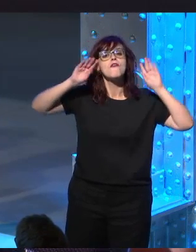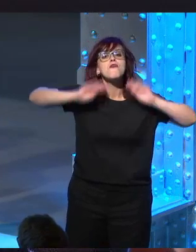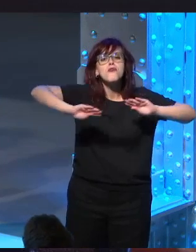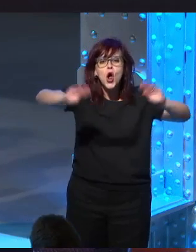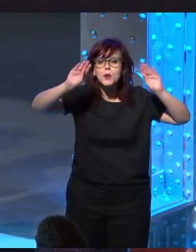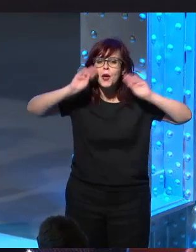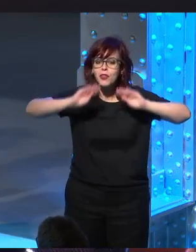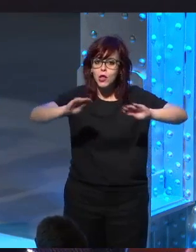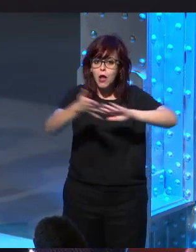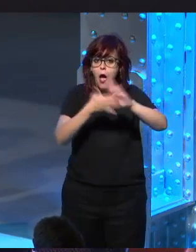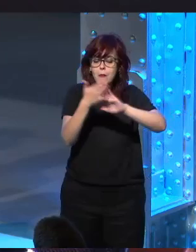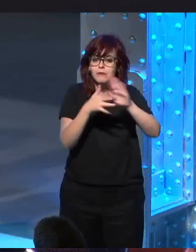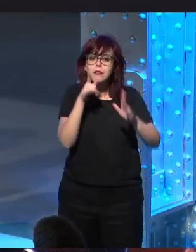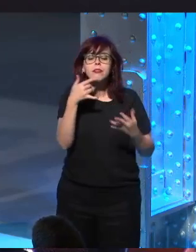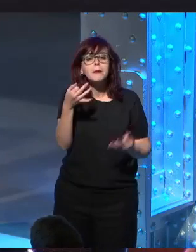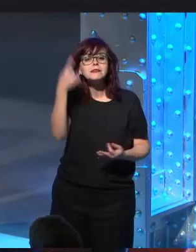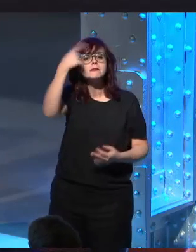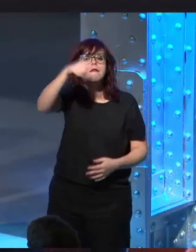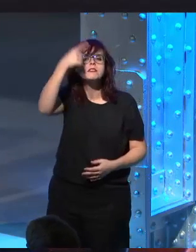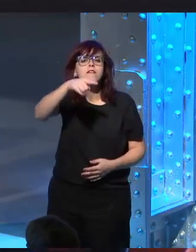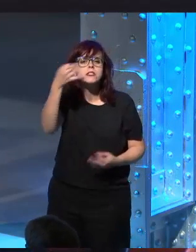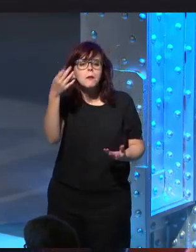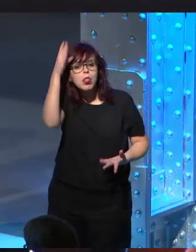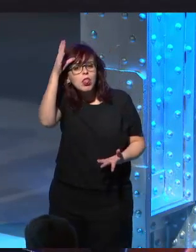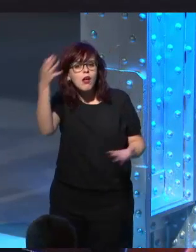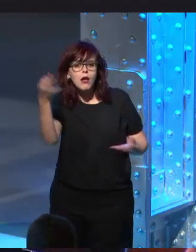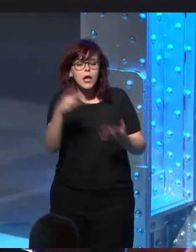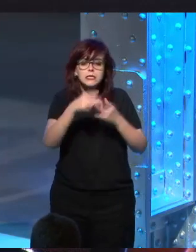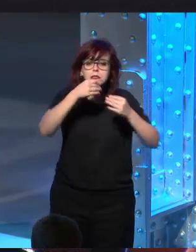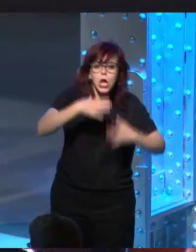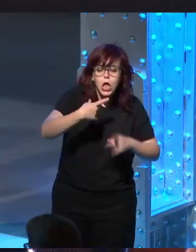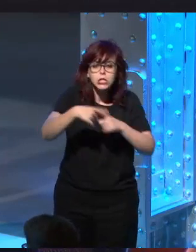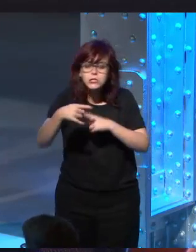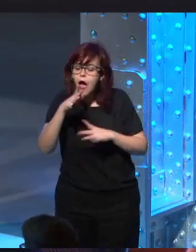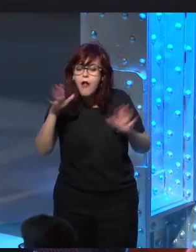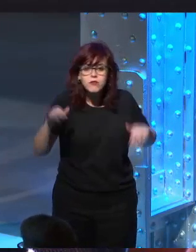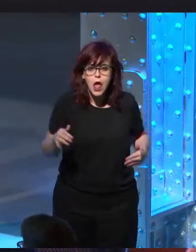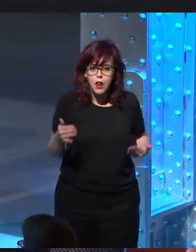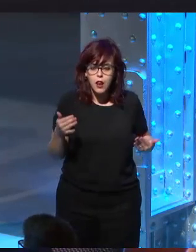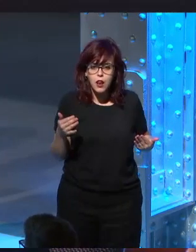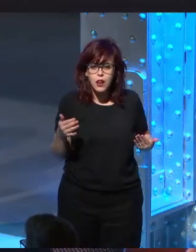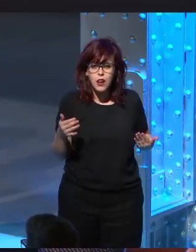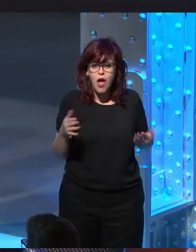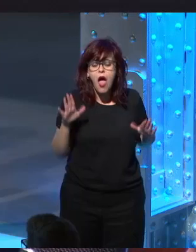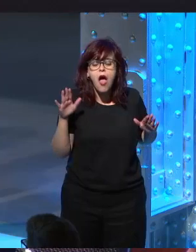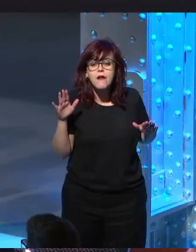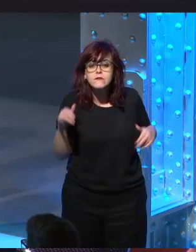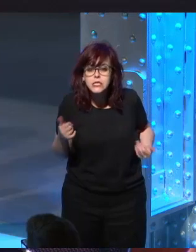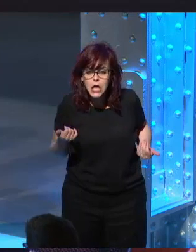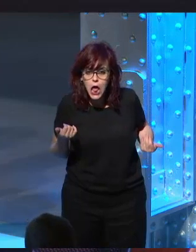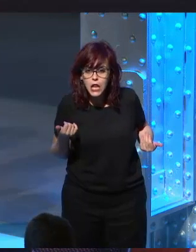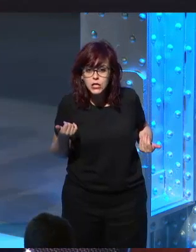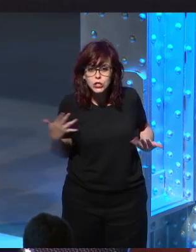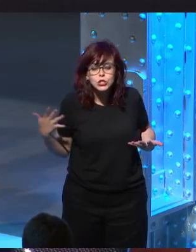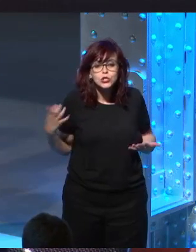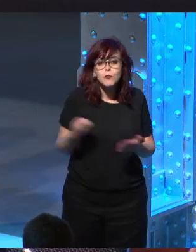que empezamos a hablar de lo que tienen que saber. Más geografía y menos historia, más materia. Eso. Y al fin y al cabo, todo